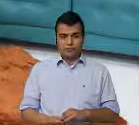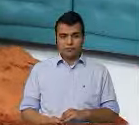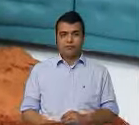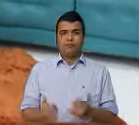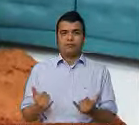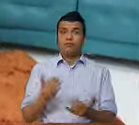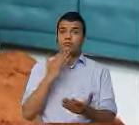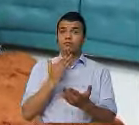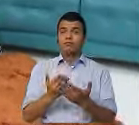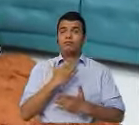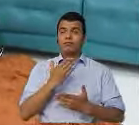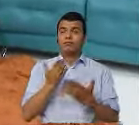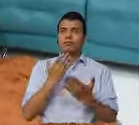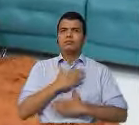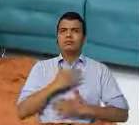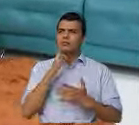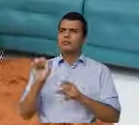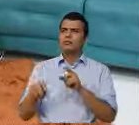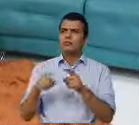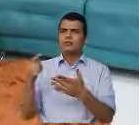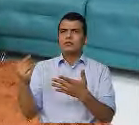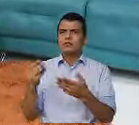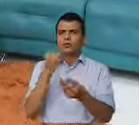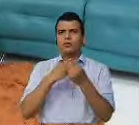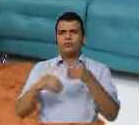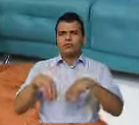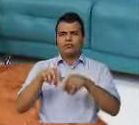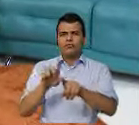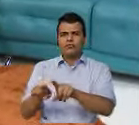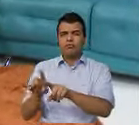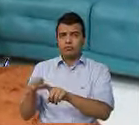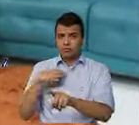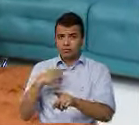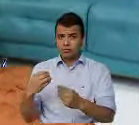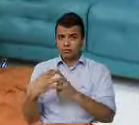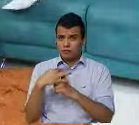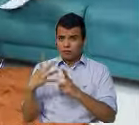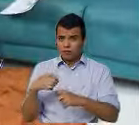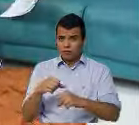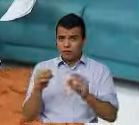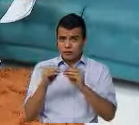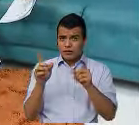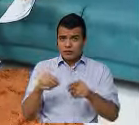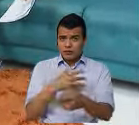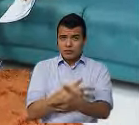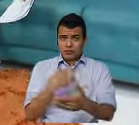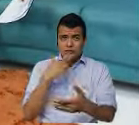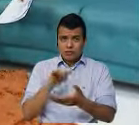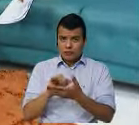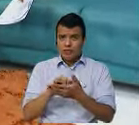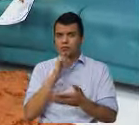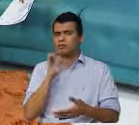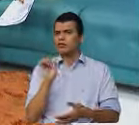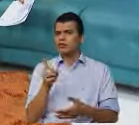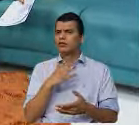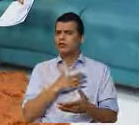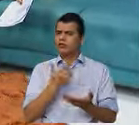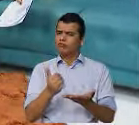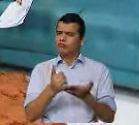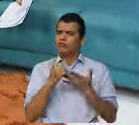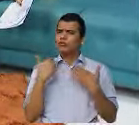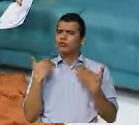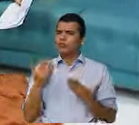un abrazo grande para todos, Dios los bendiga y felicitaciones por el programa. María Cristina Claros. María